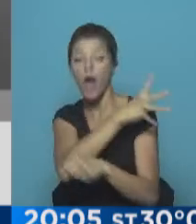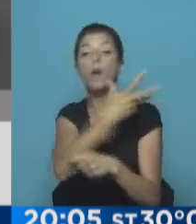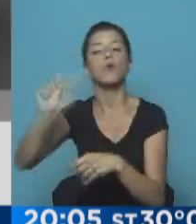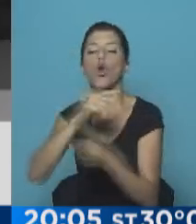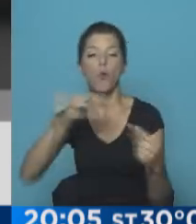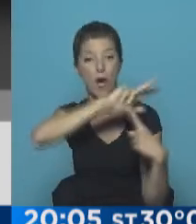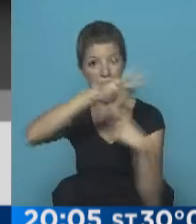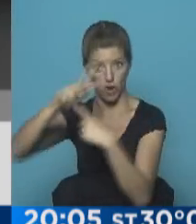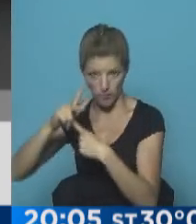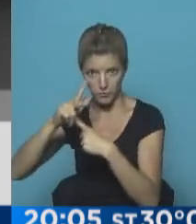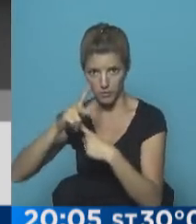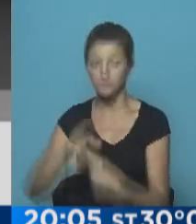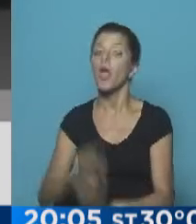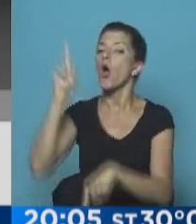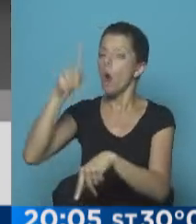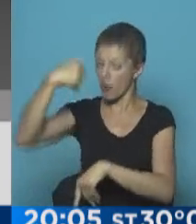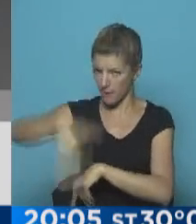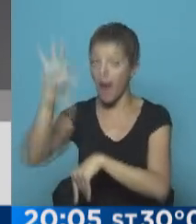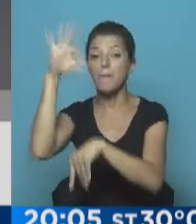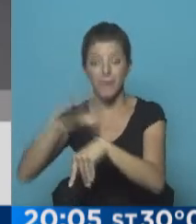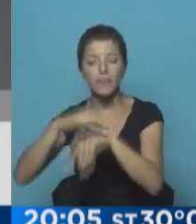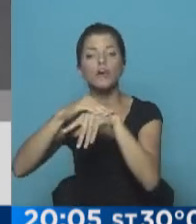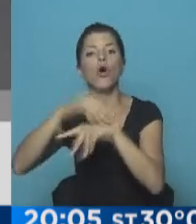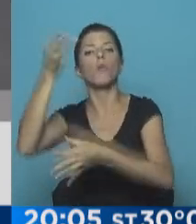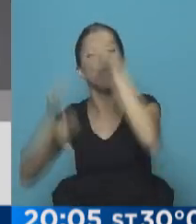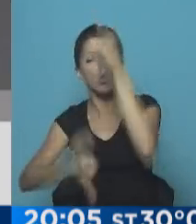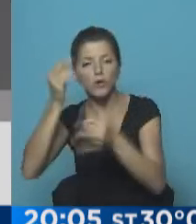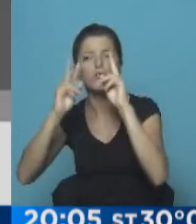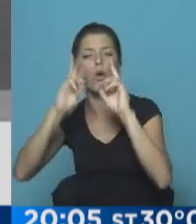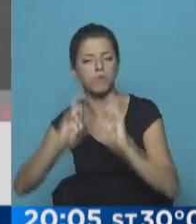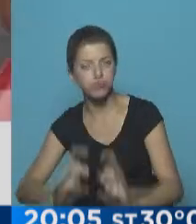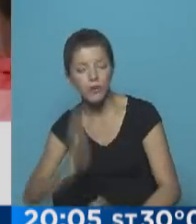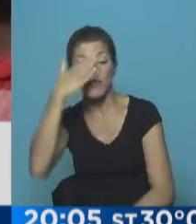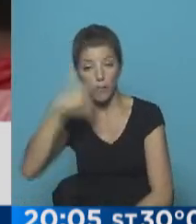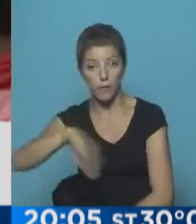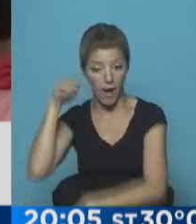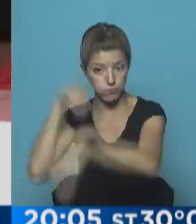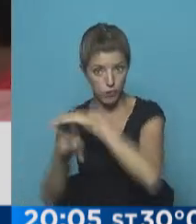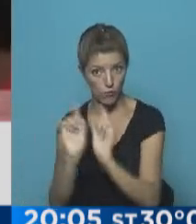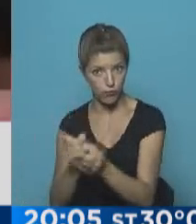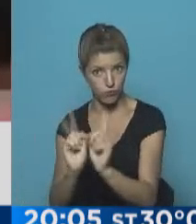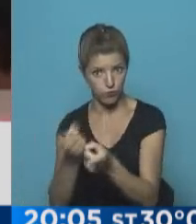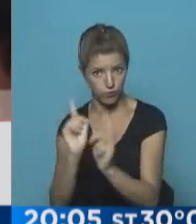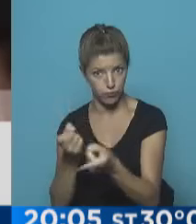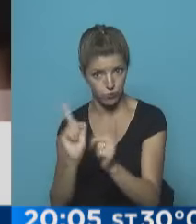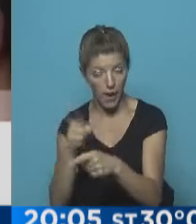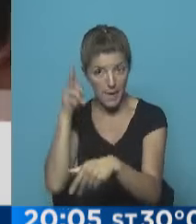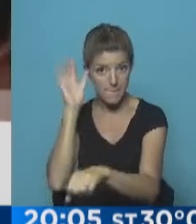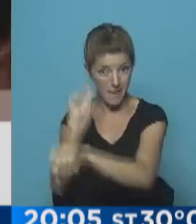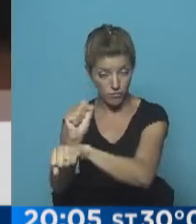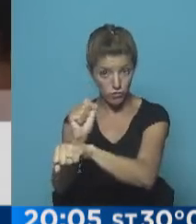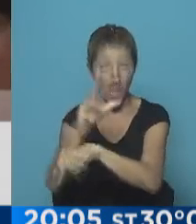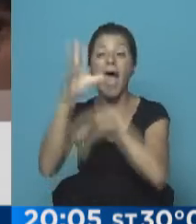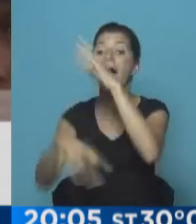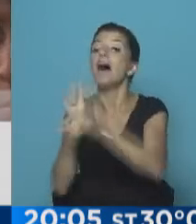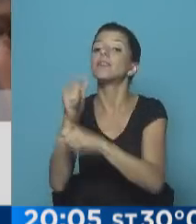más. Un médico legista les va a hacer una revisión médica y después se van a quedar alojados en este penal esperando que se los llame para prestar